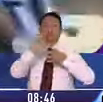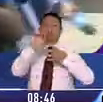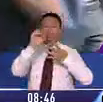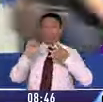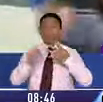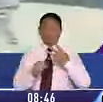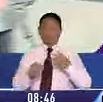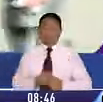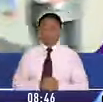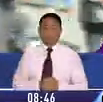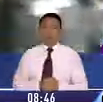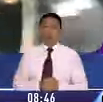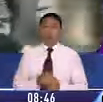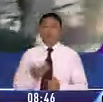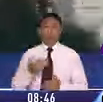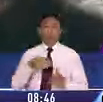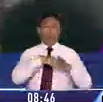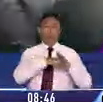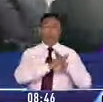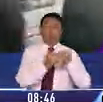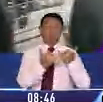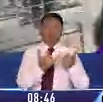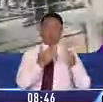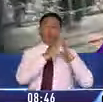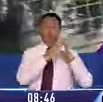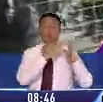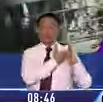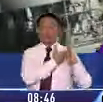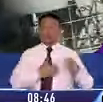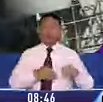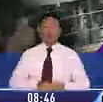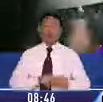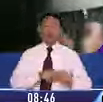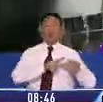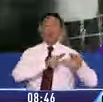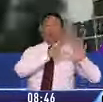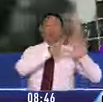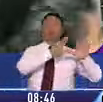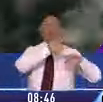Está ingresando a esta hora de la mañana, 8:46,